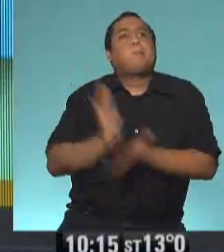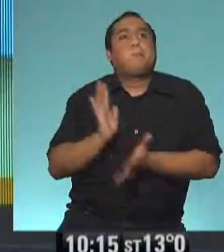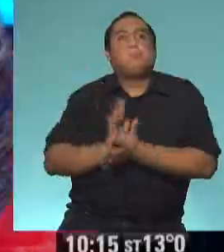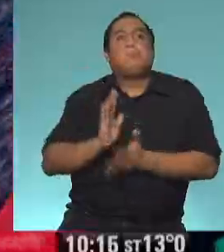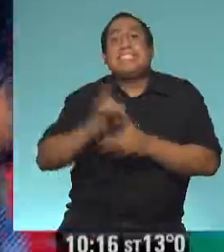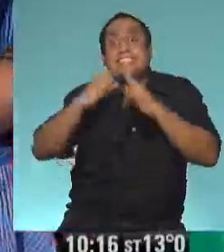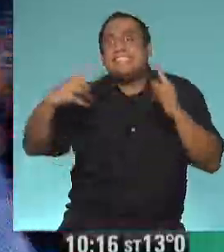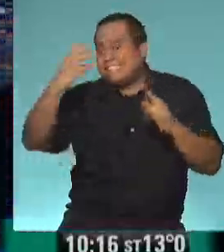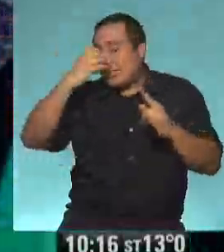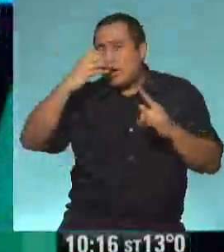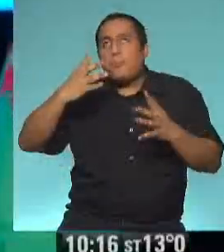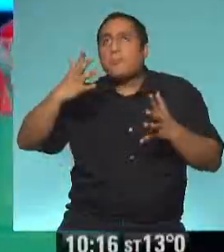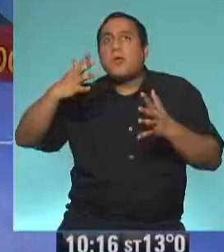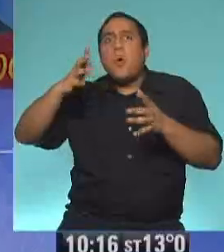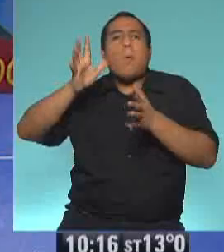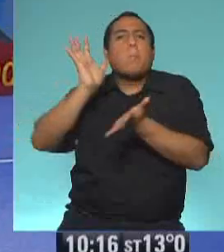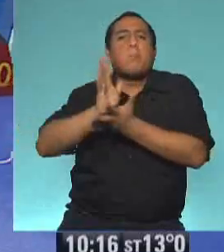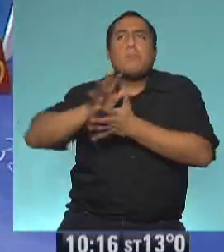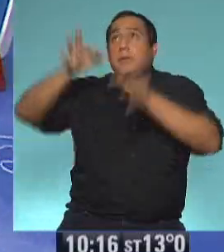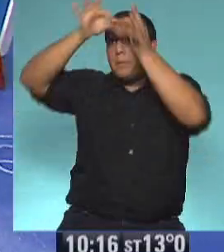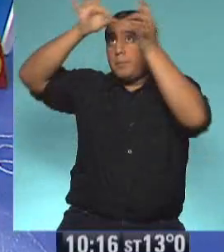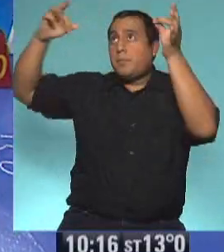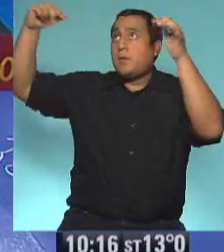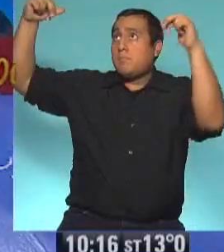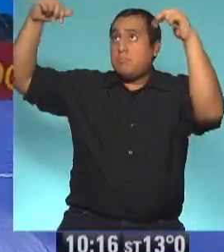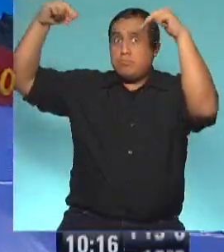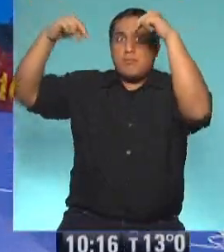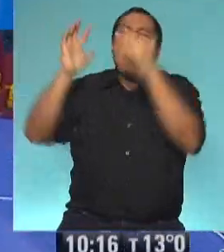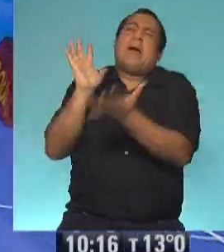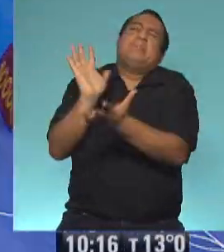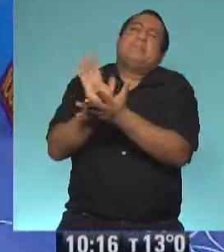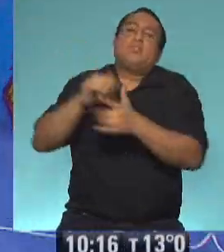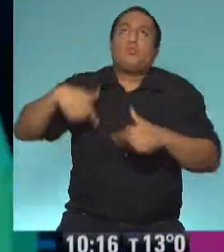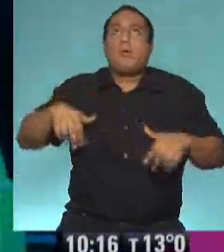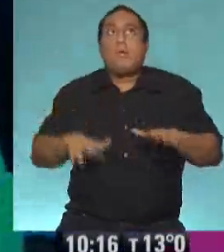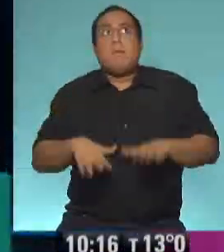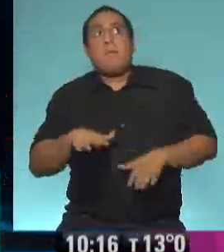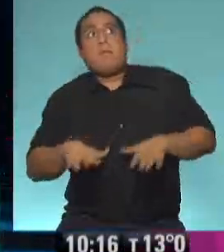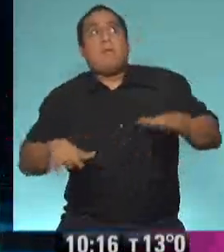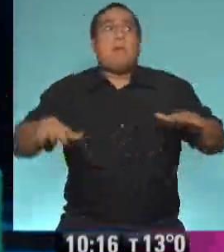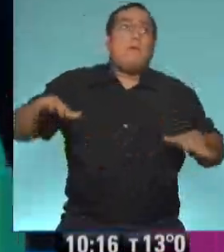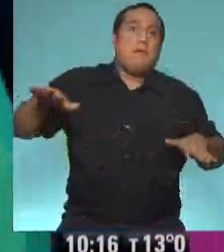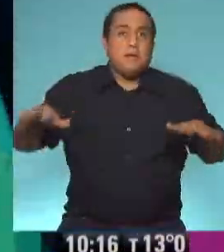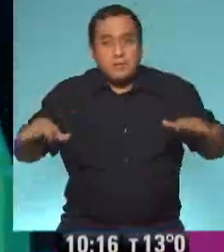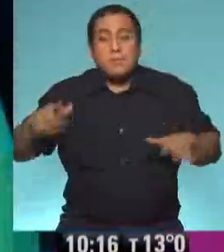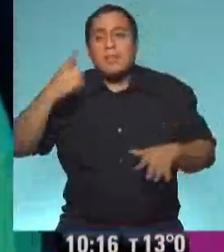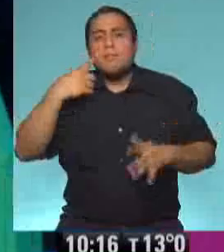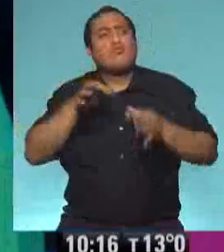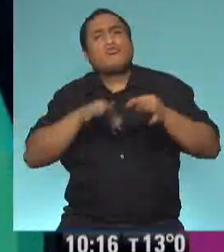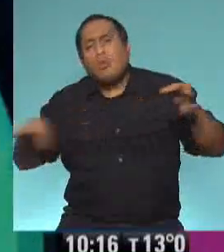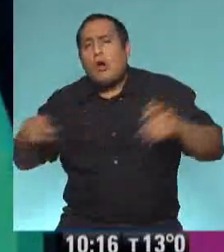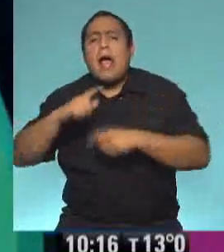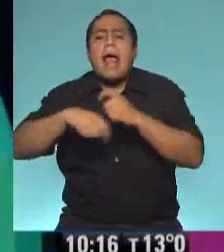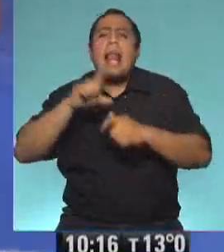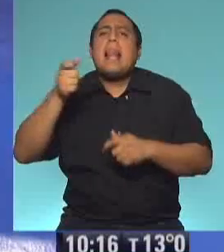aire. ¡Wow! Es increíble, podemos hacer como un circuito. ¡Ay, dale, vamos a un circuito! ¿Armamos? ¿Armamos uno? Dale, todo con sogas,